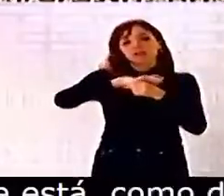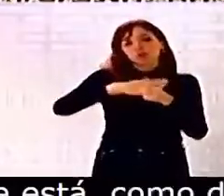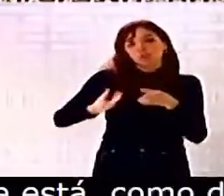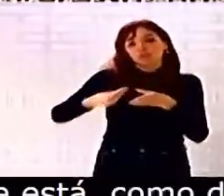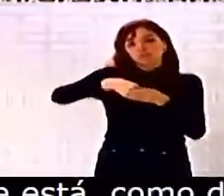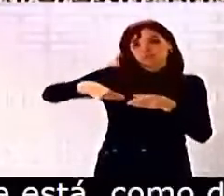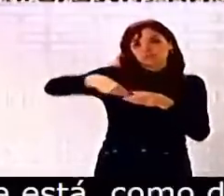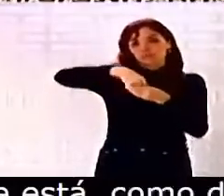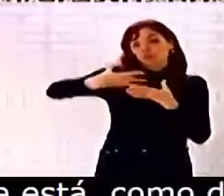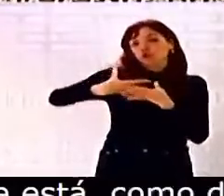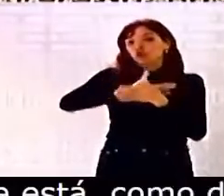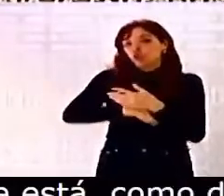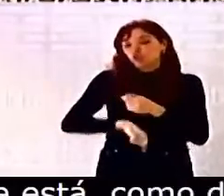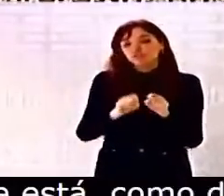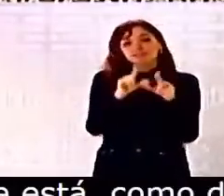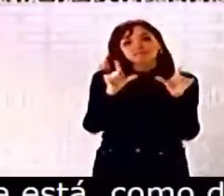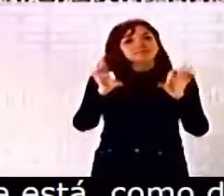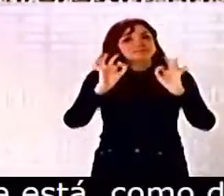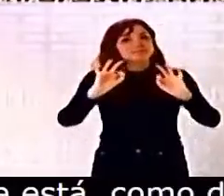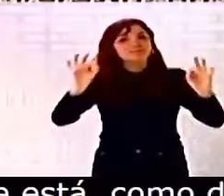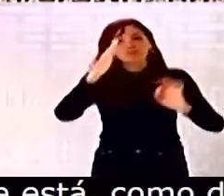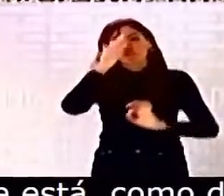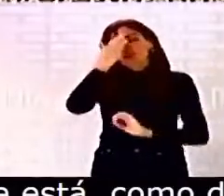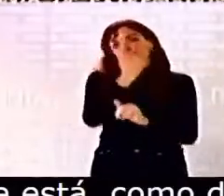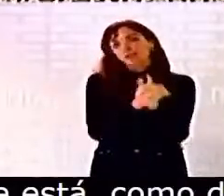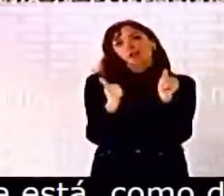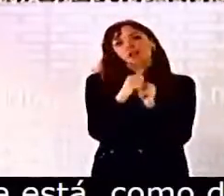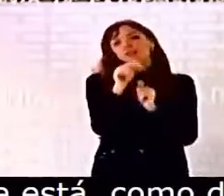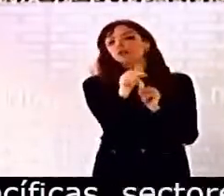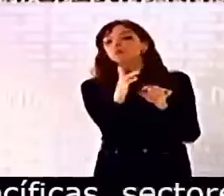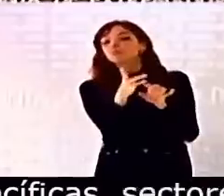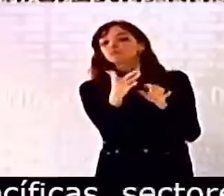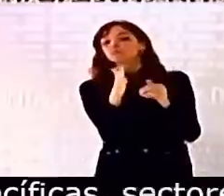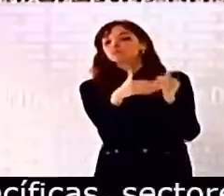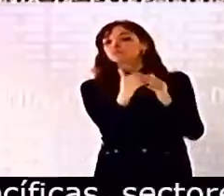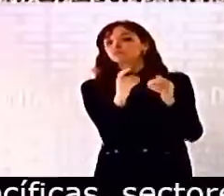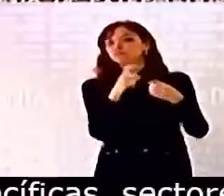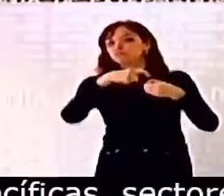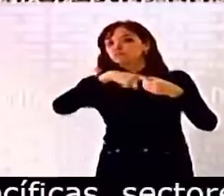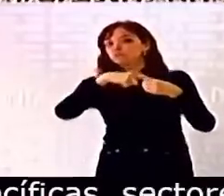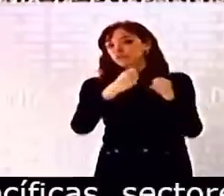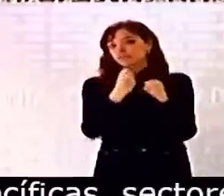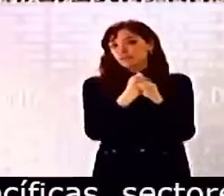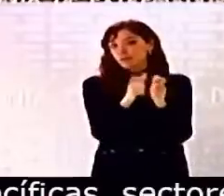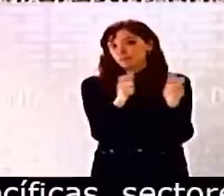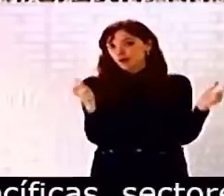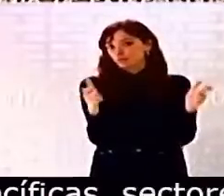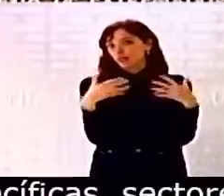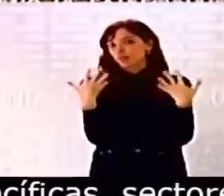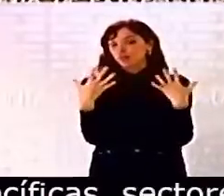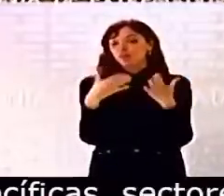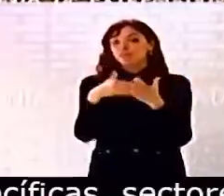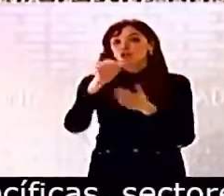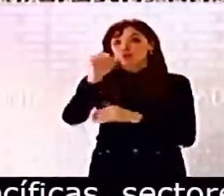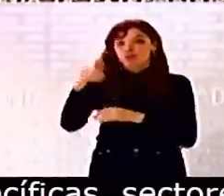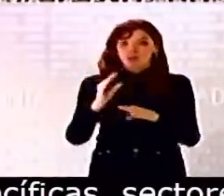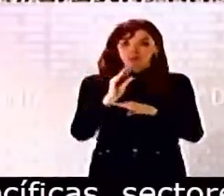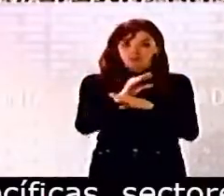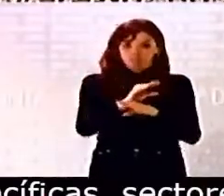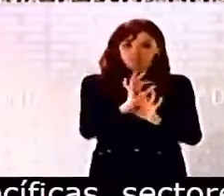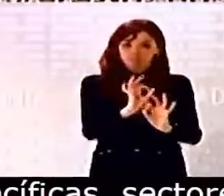condiciones específicas, sectores donde fundamentalmente hay mayor mano de obra, que serán 10 millones de euros específicos